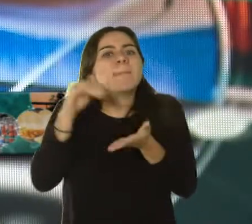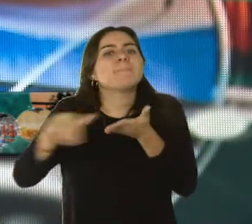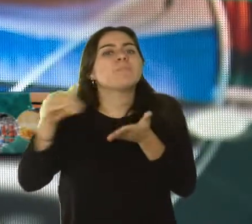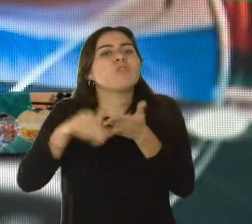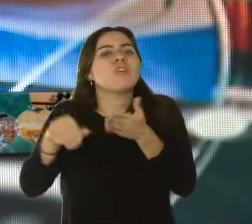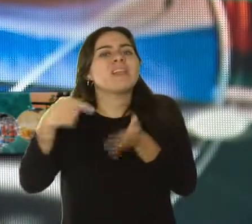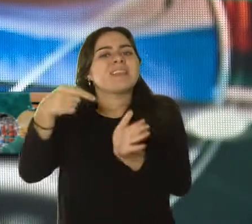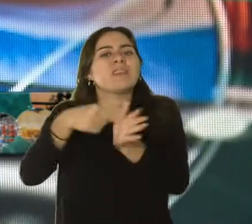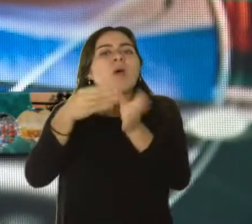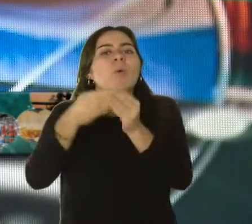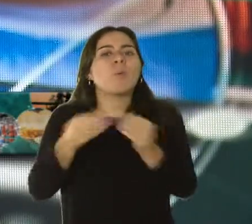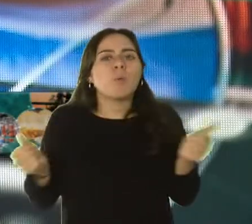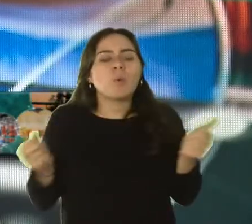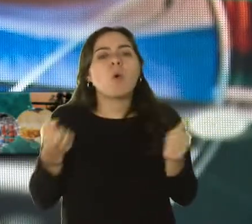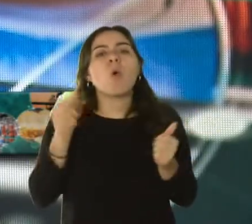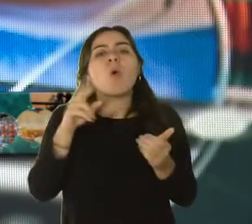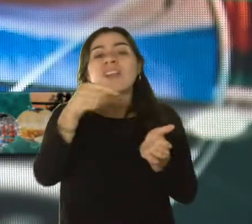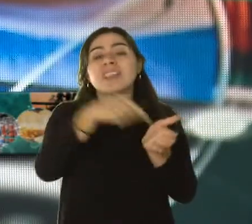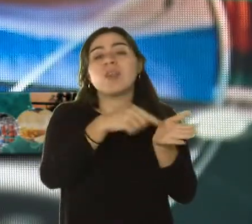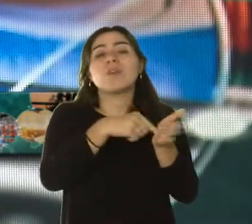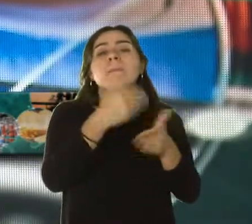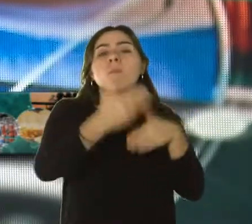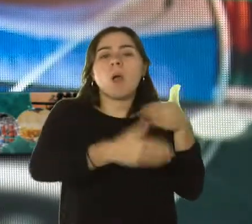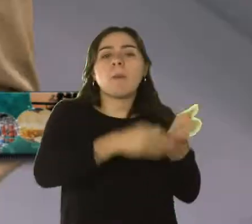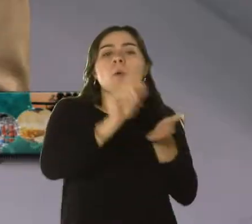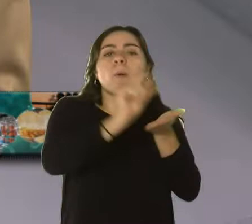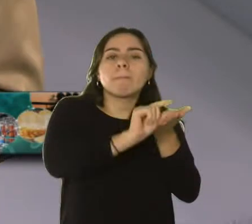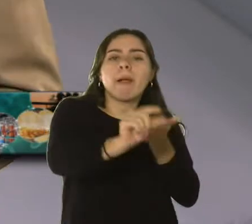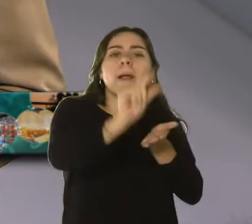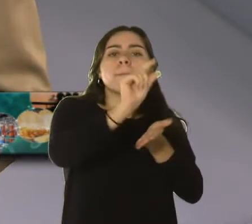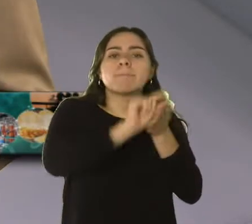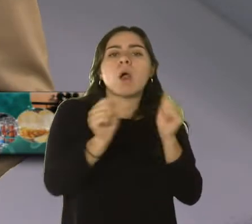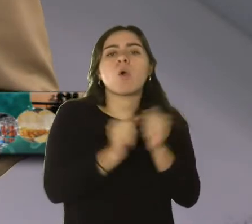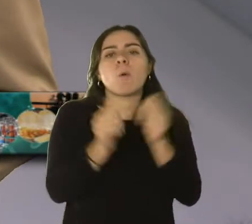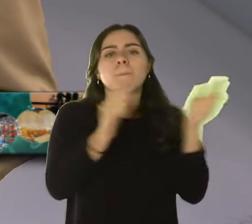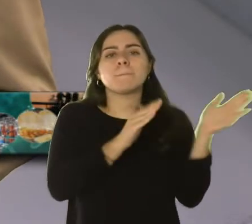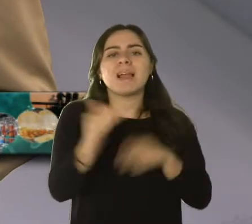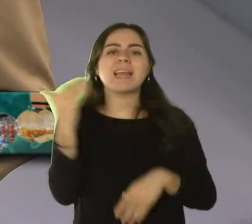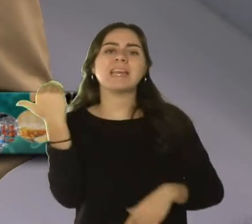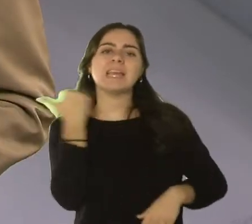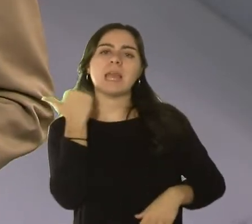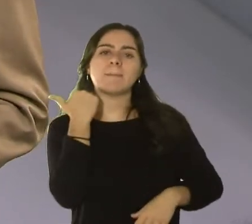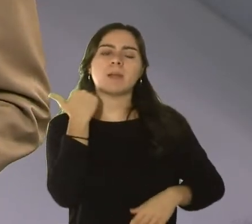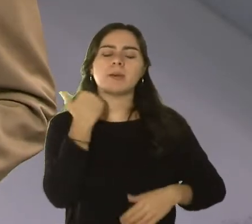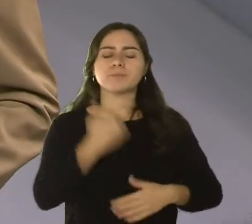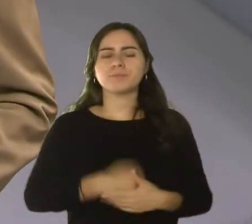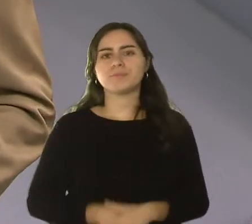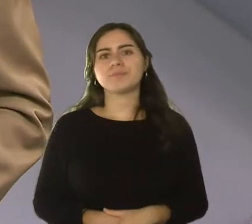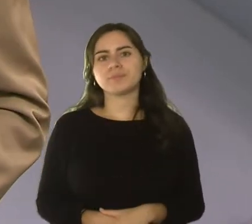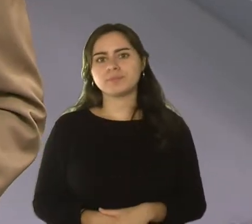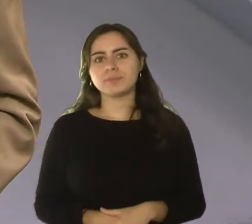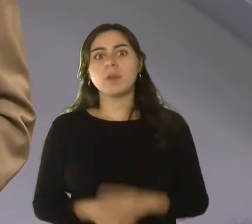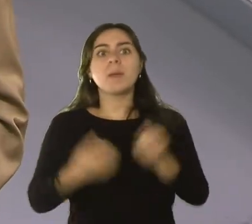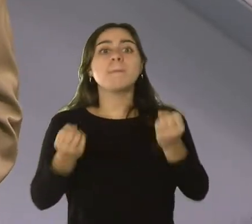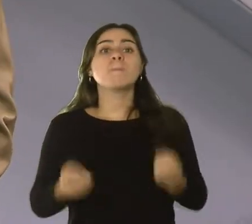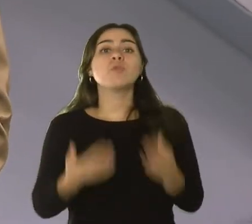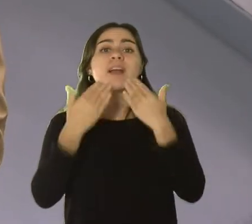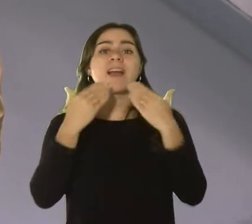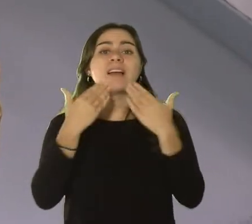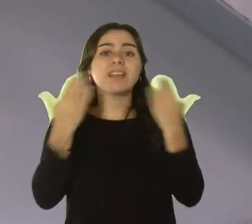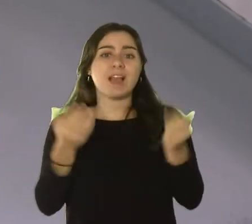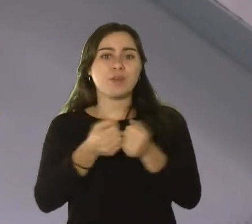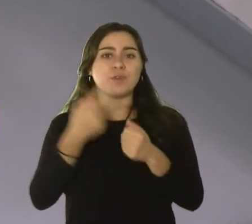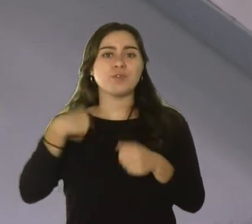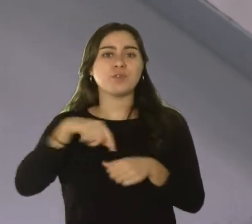lado reestructurar las deudas bajo un plan de quiebra. Licenciado, muchas gracias por su participación estando aquí en Sector Privado, y a ustedes,